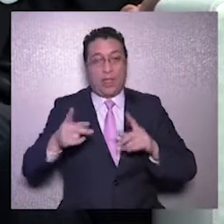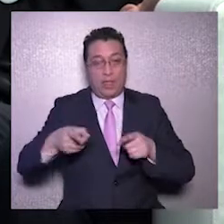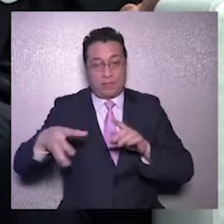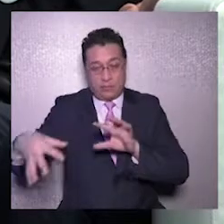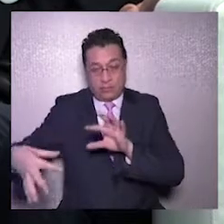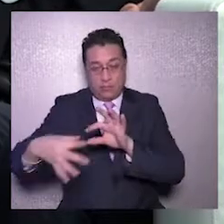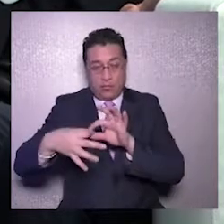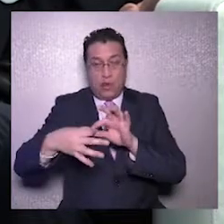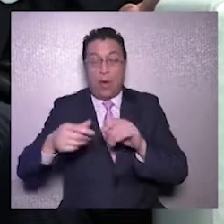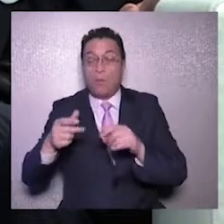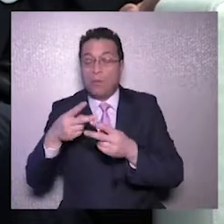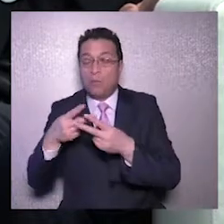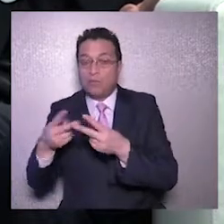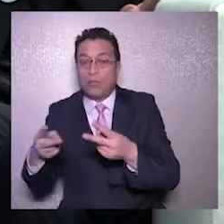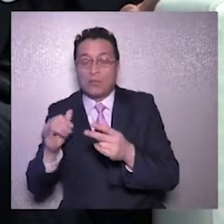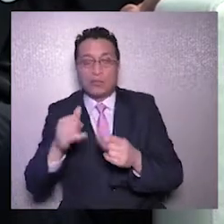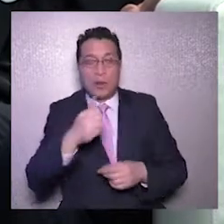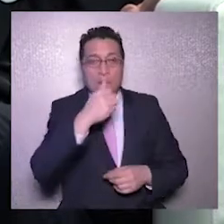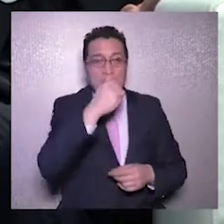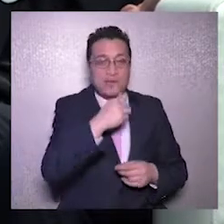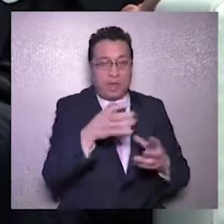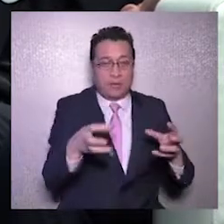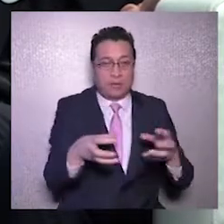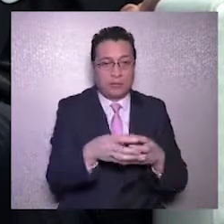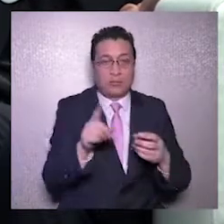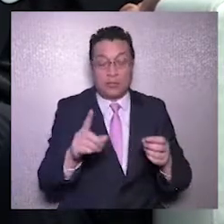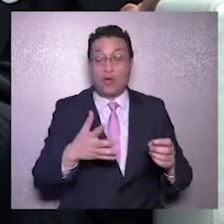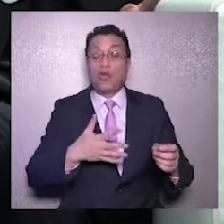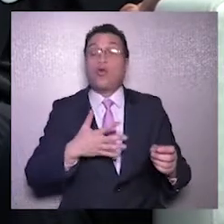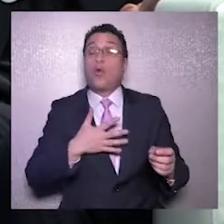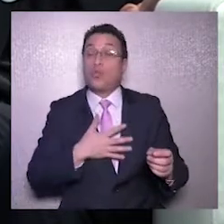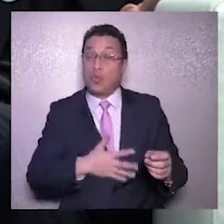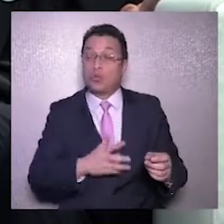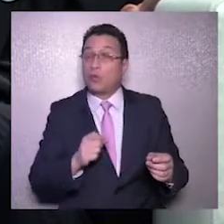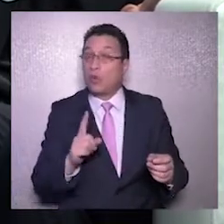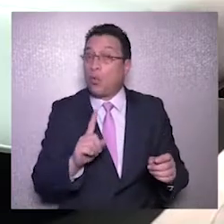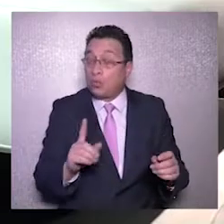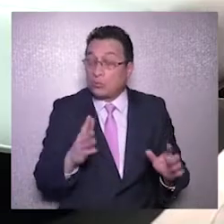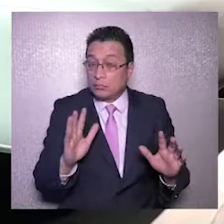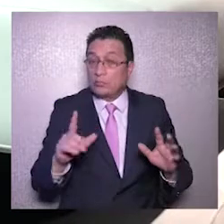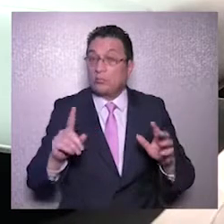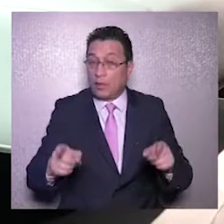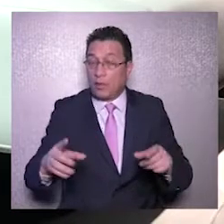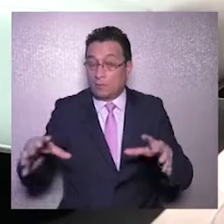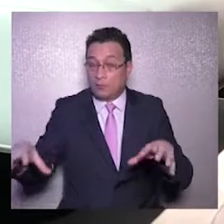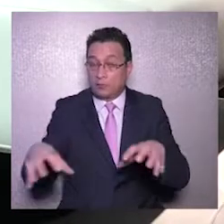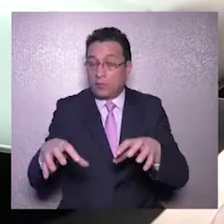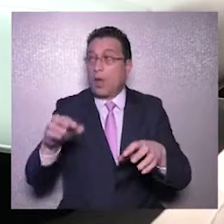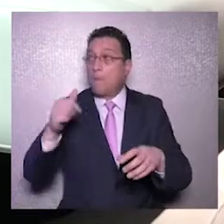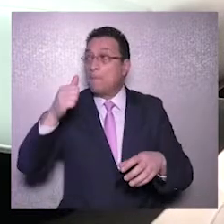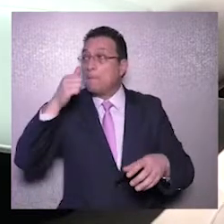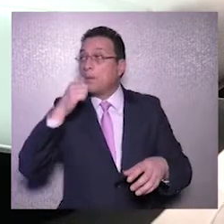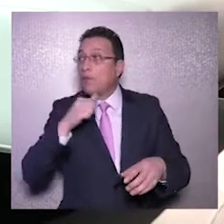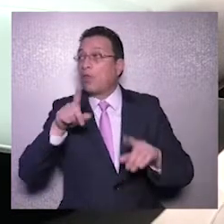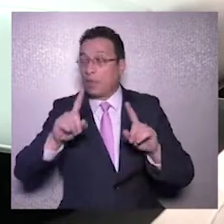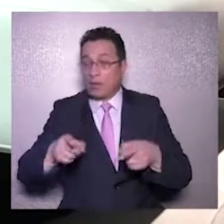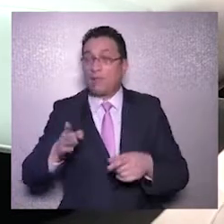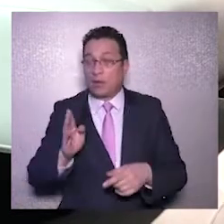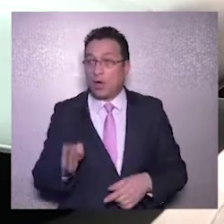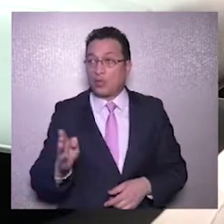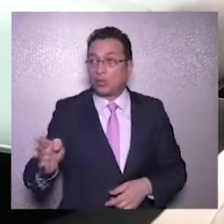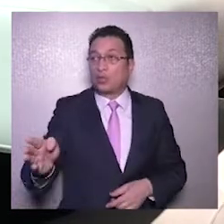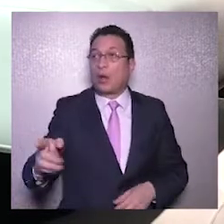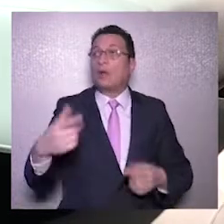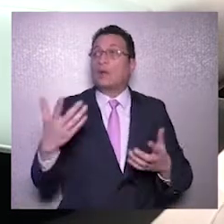público-privada, la compra de servicios, guste o no guste, al sistema de prestadores privados, es algo que va a continuar